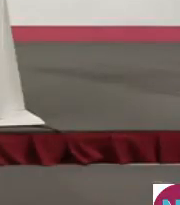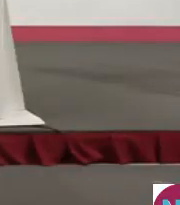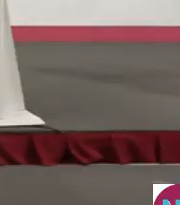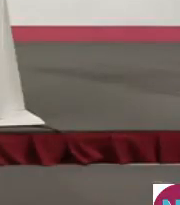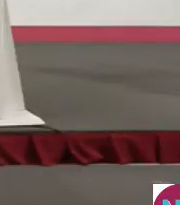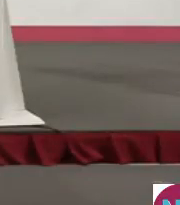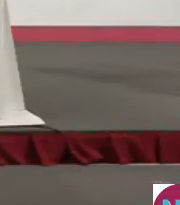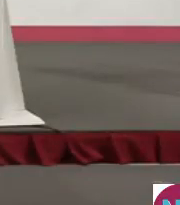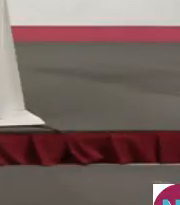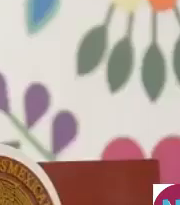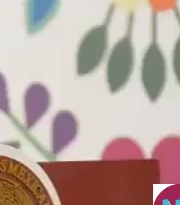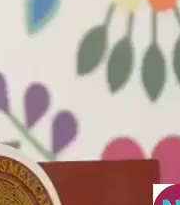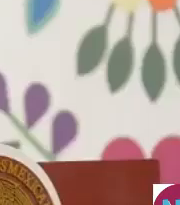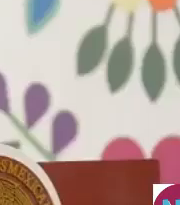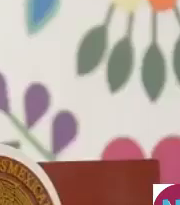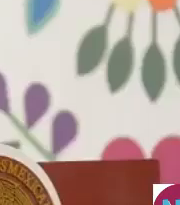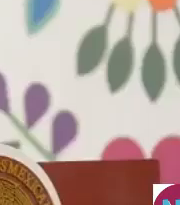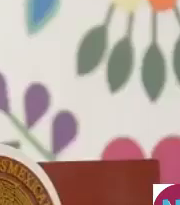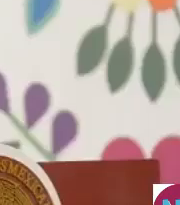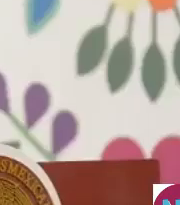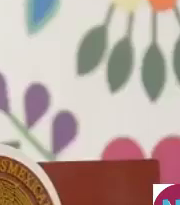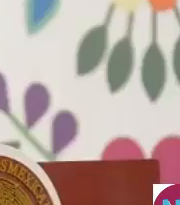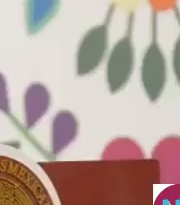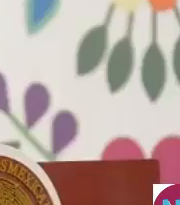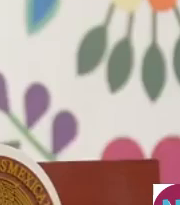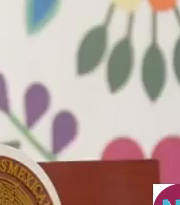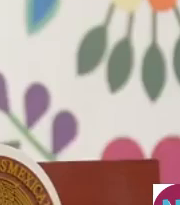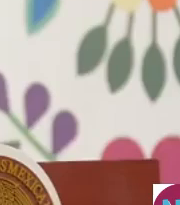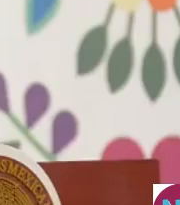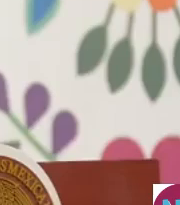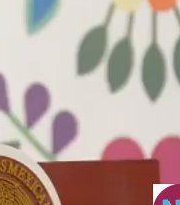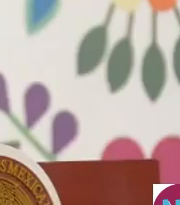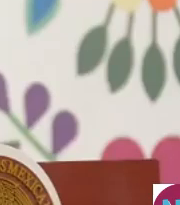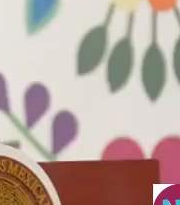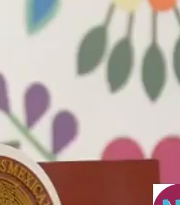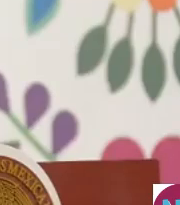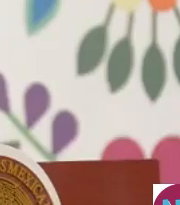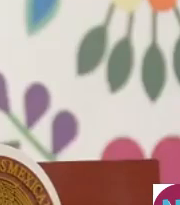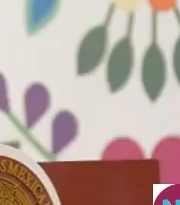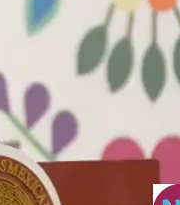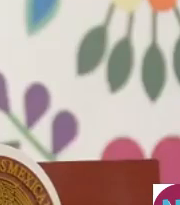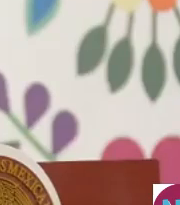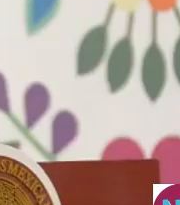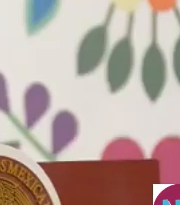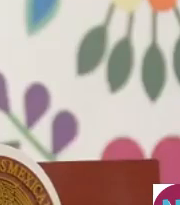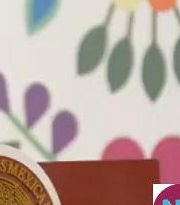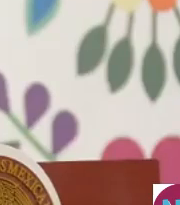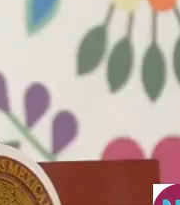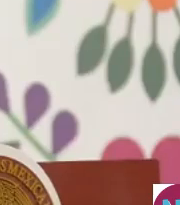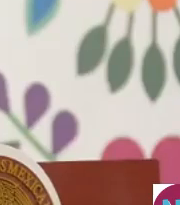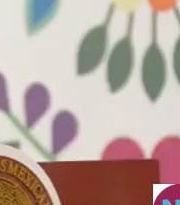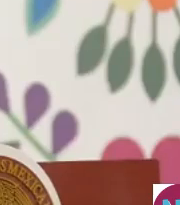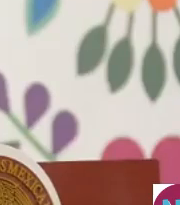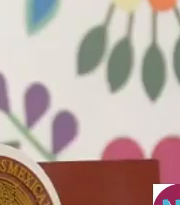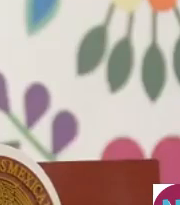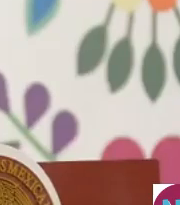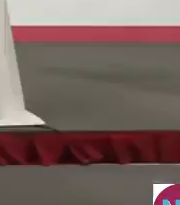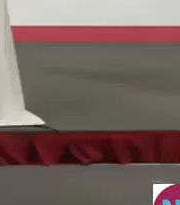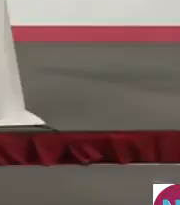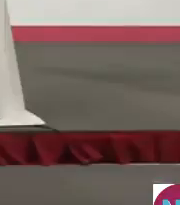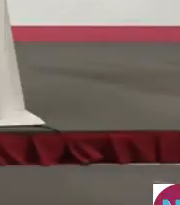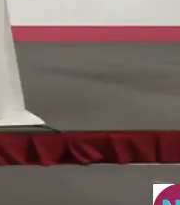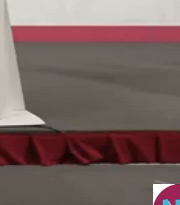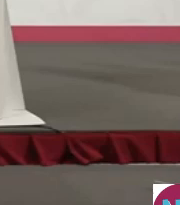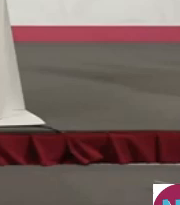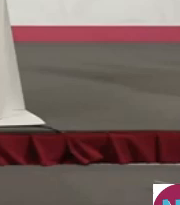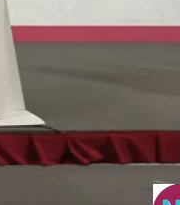consultas subsecuentes. Muchas de estas consultas ocurren sobre las mismas personas mes con mes, en muchos casos para las